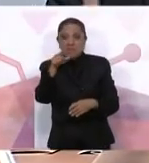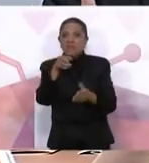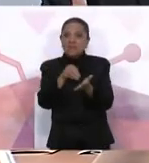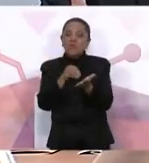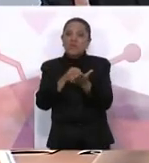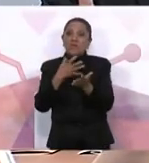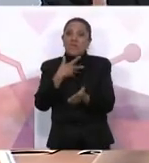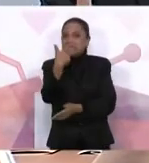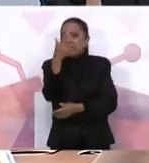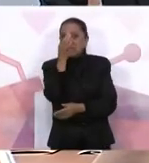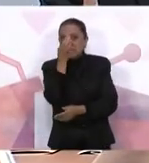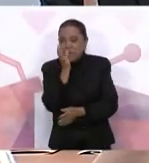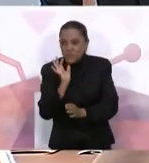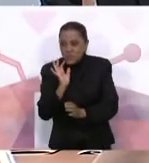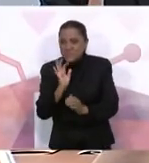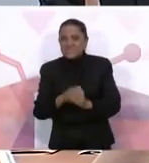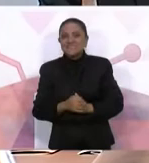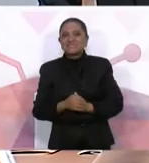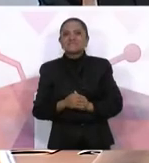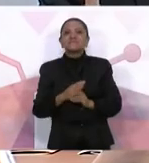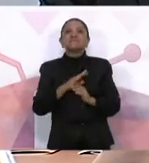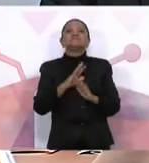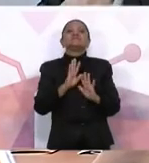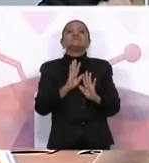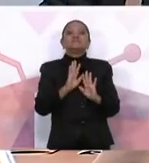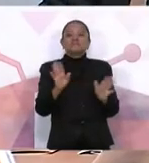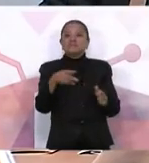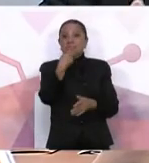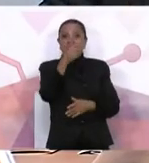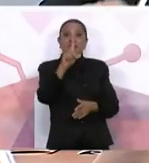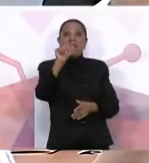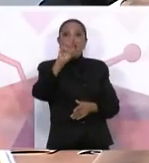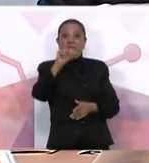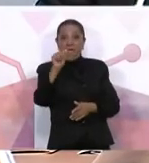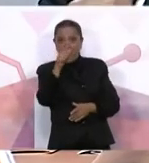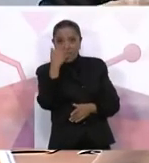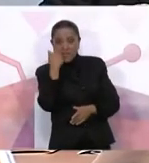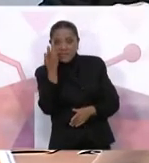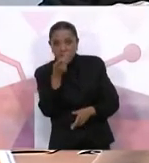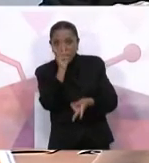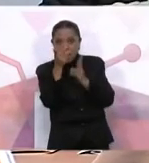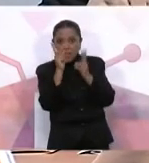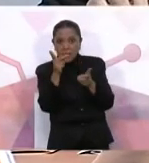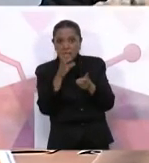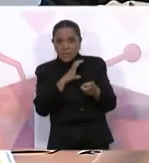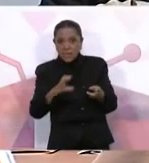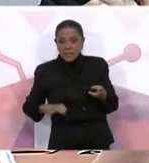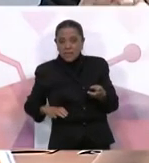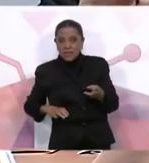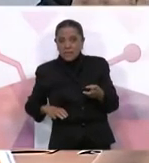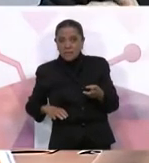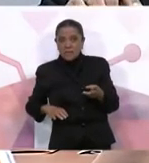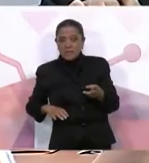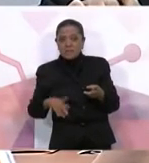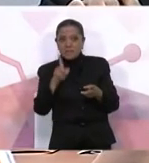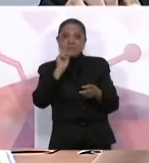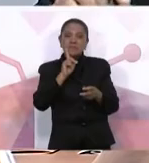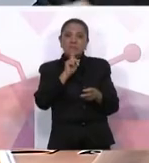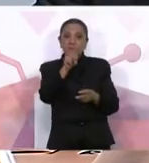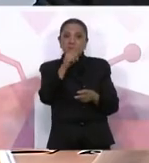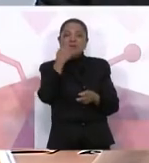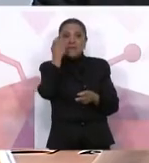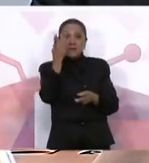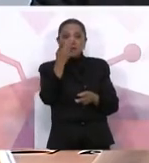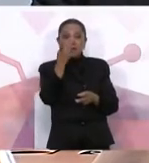nadie luz lara chávez no he hecho uso de la palabra desea hacerlo como su calidad d de batista réplica verdad